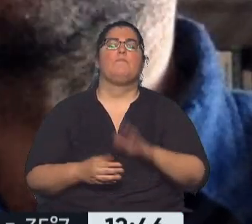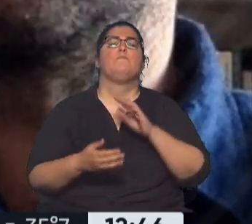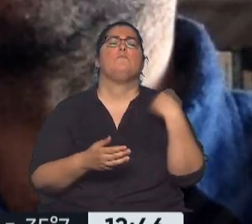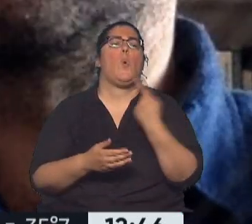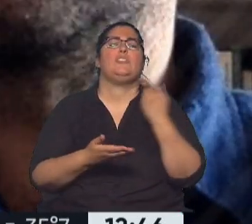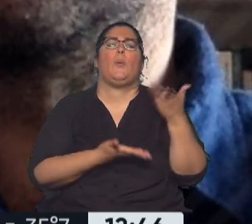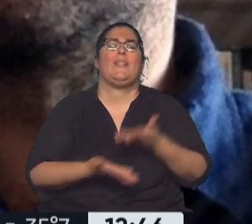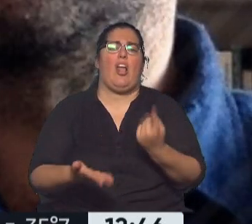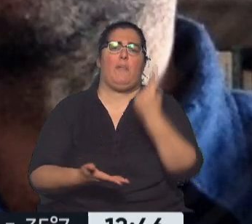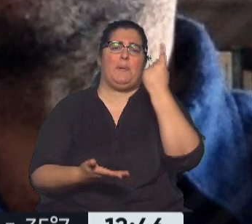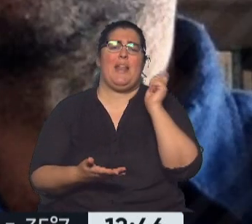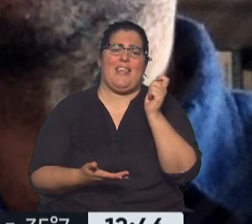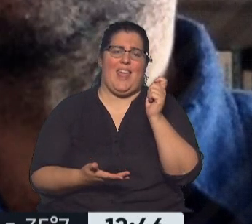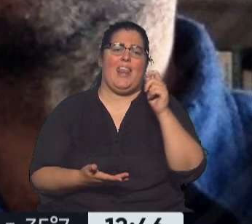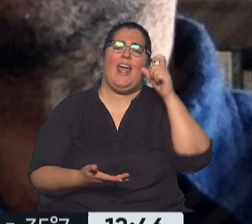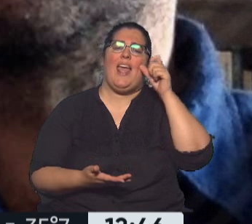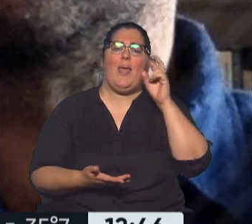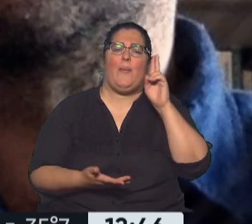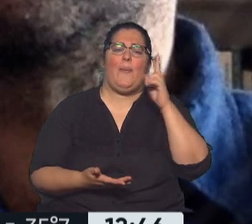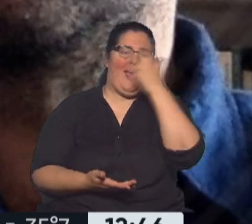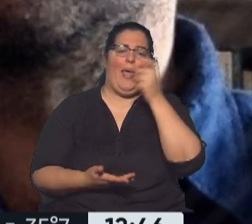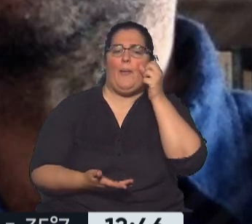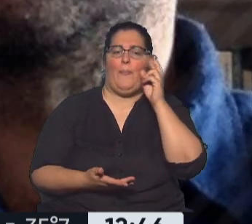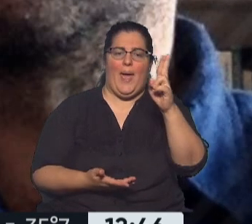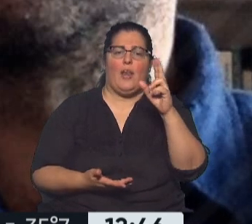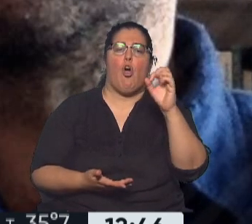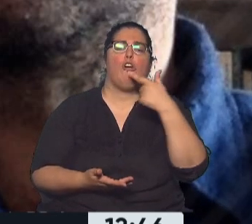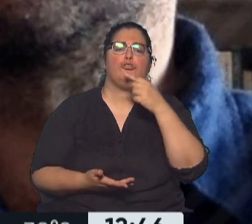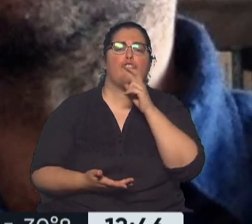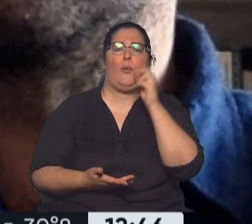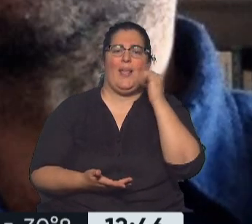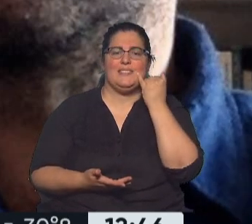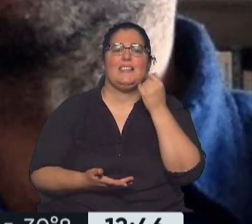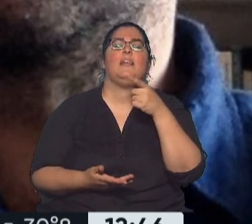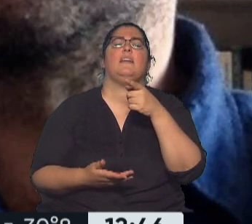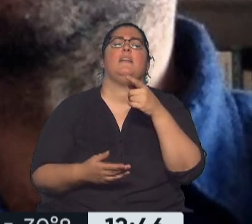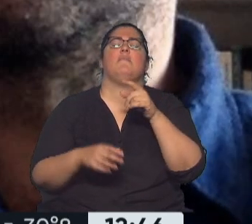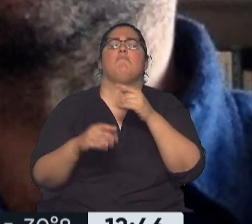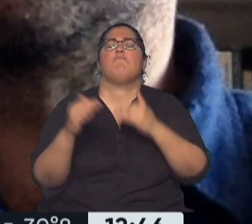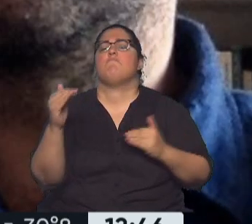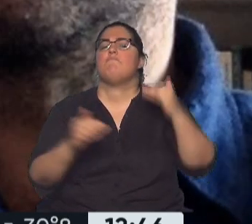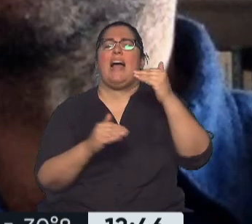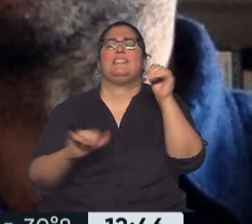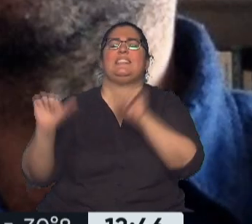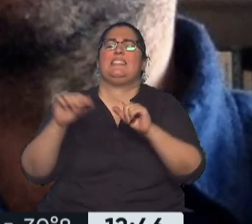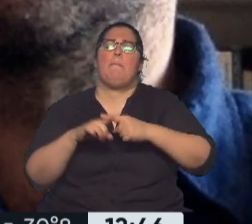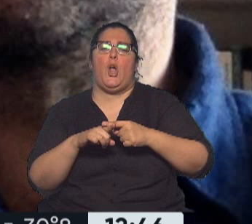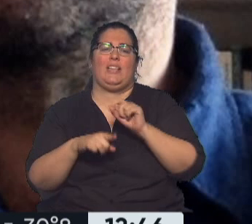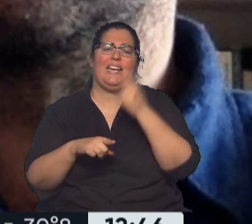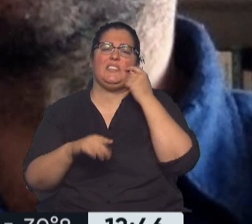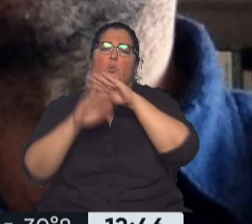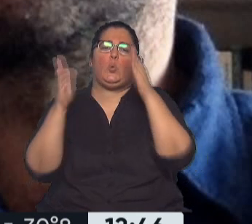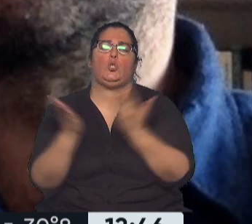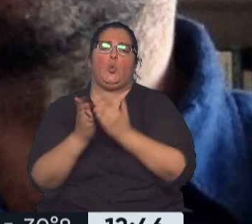Nuestro primer invitado de hoy es Eber Ostrowiecki. Él es máster en Ciencias Políticas por el Instituto de Estudios Políticos de París, docente e investigador de la